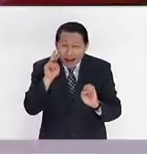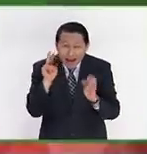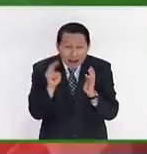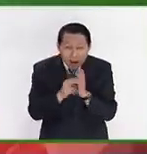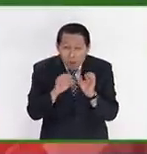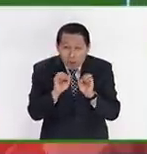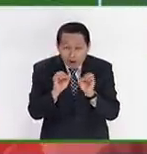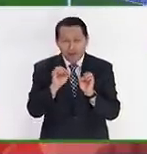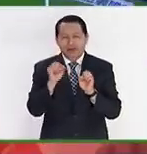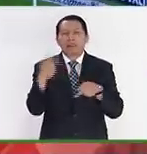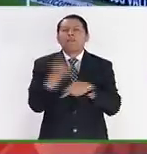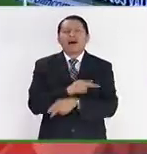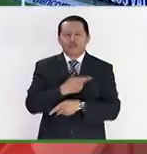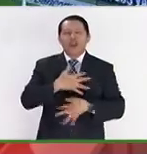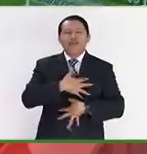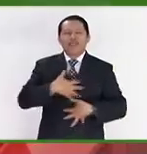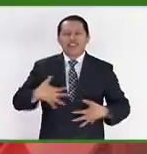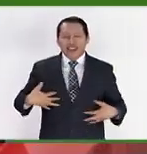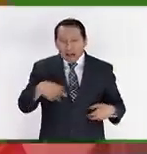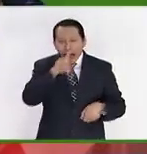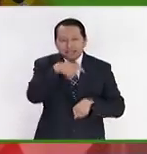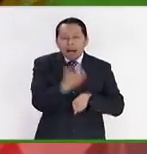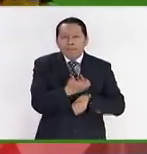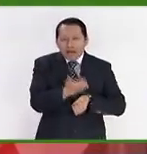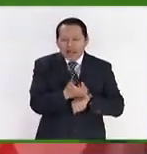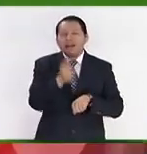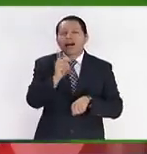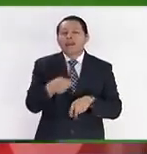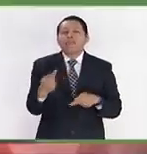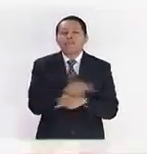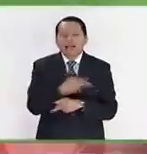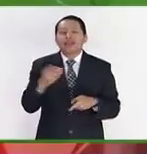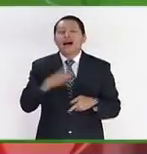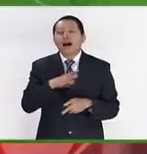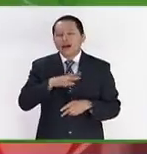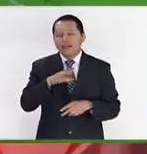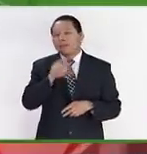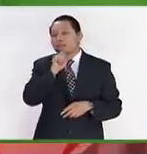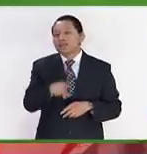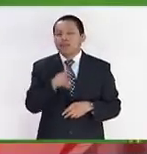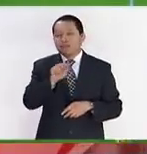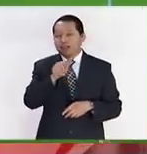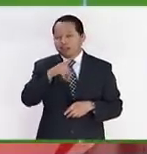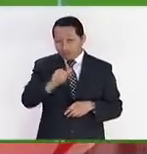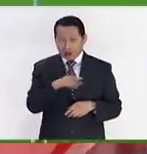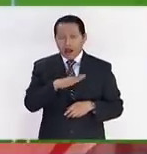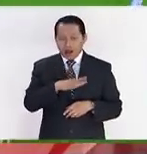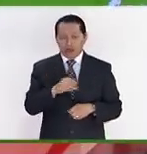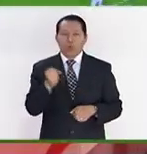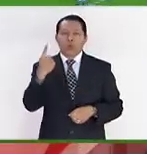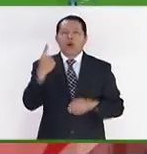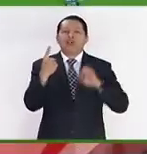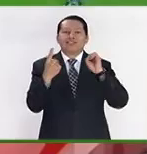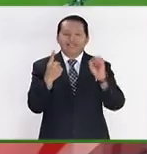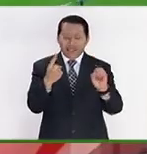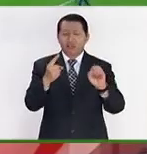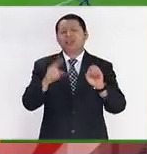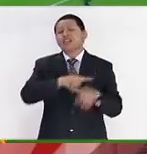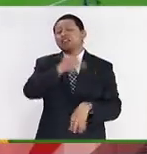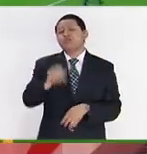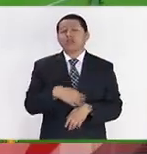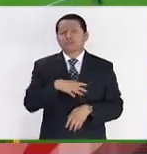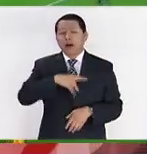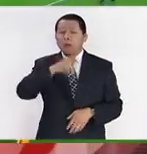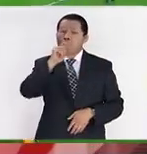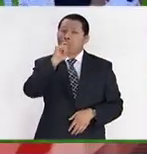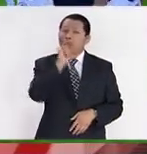lo que pasó en el Tigres en contra de América. Ahí está Ener Valencia, que hacía el 1-0. Después ya estaba